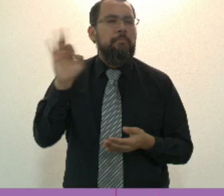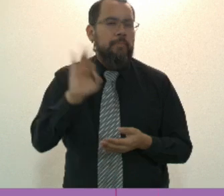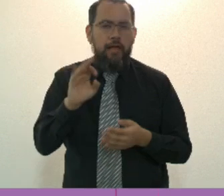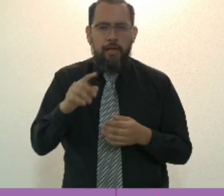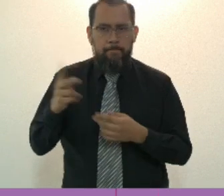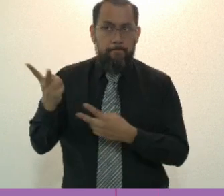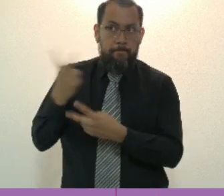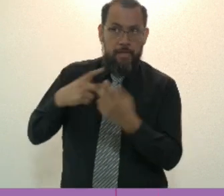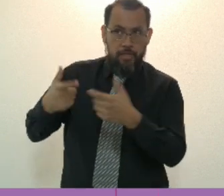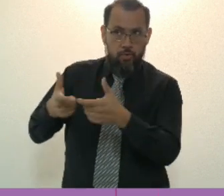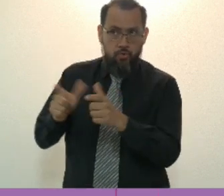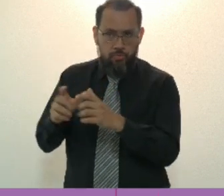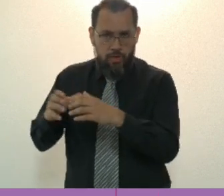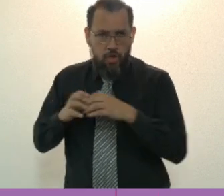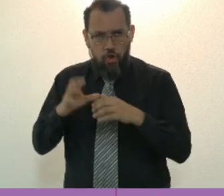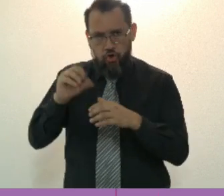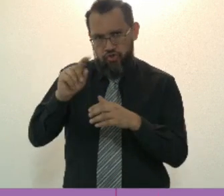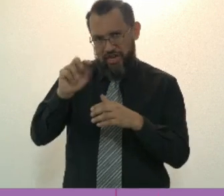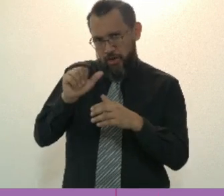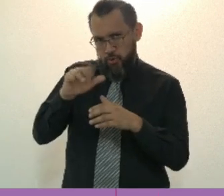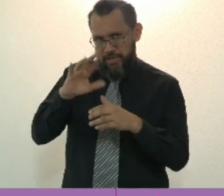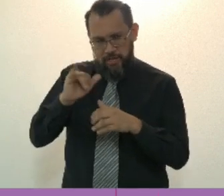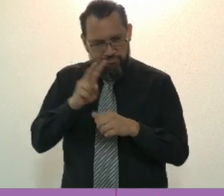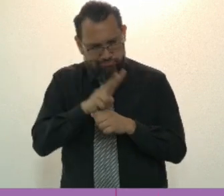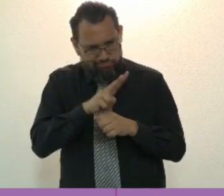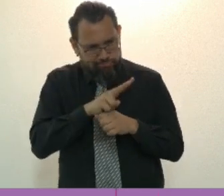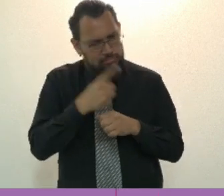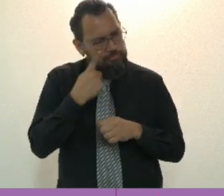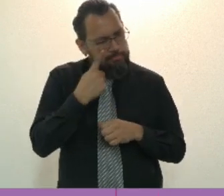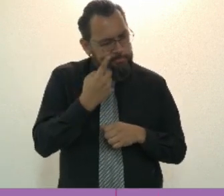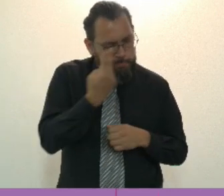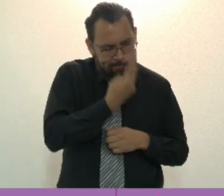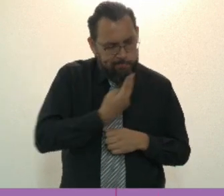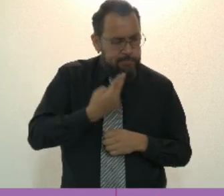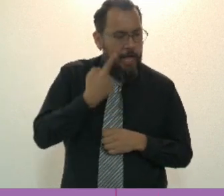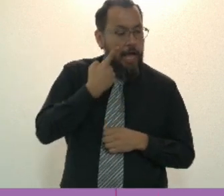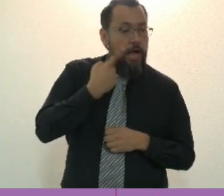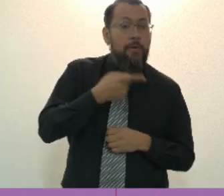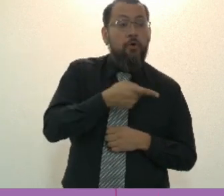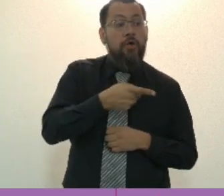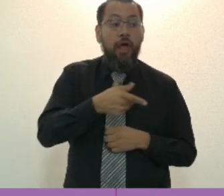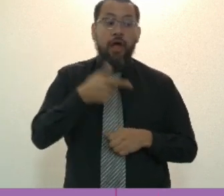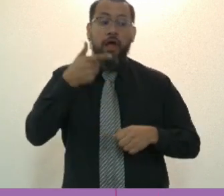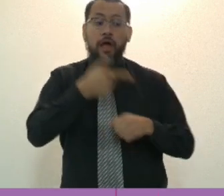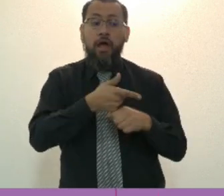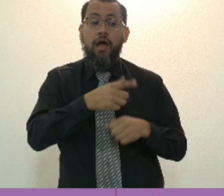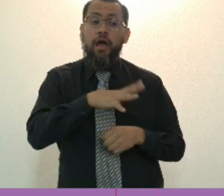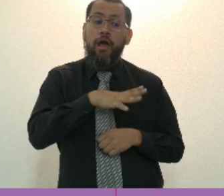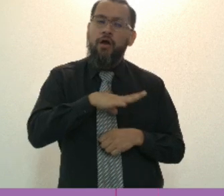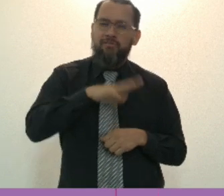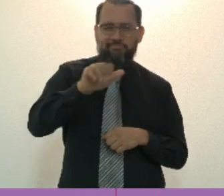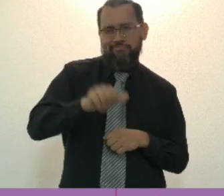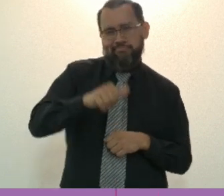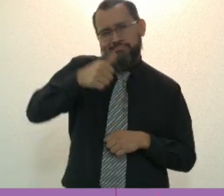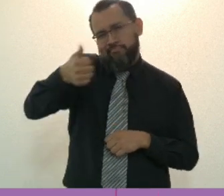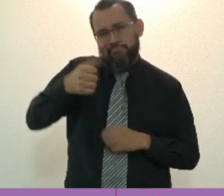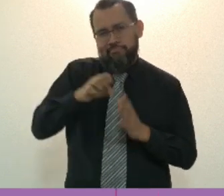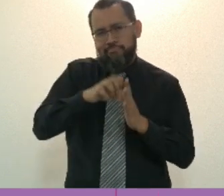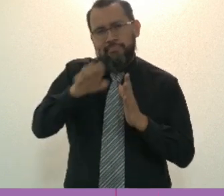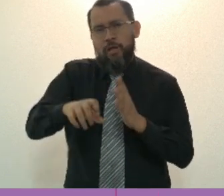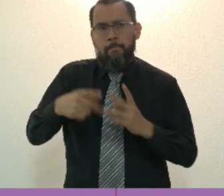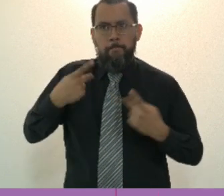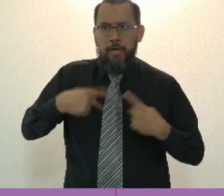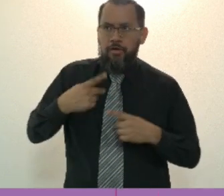casualidad que aquello que no colocaste es un elemento importante para poder fincar responsabilidad de alguien o demostrar